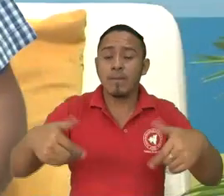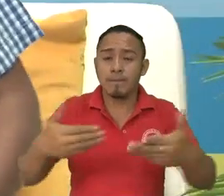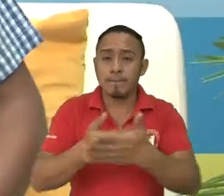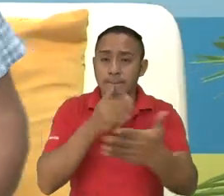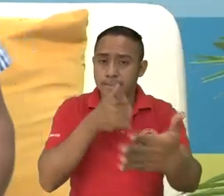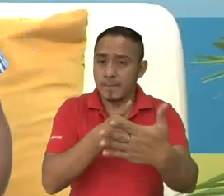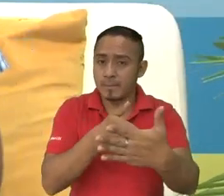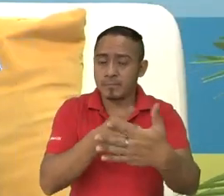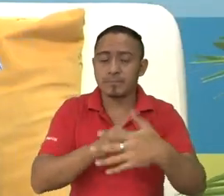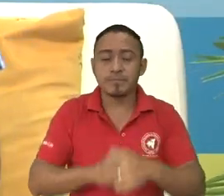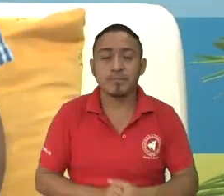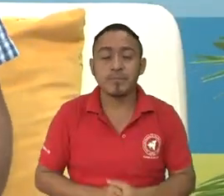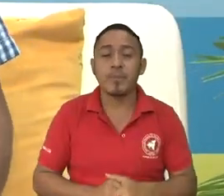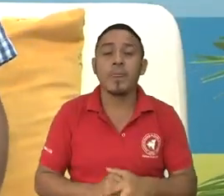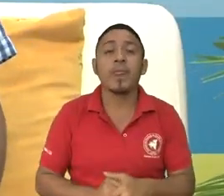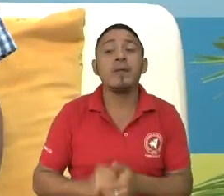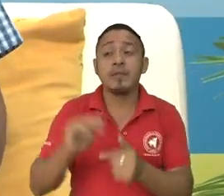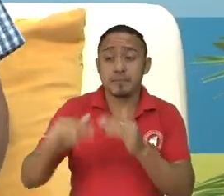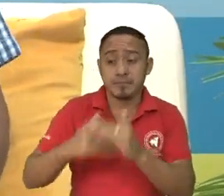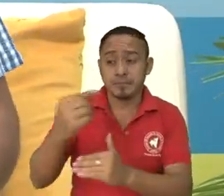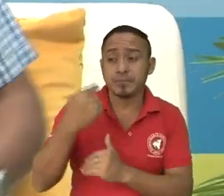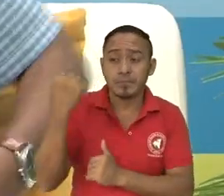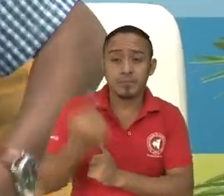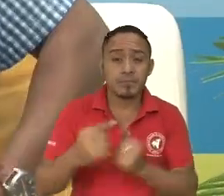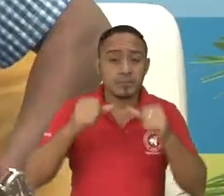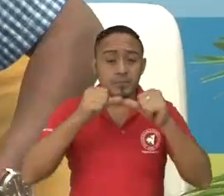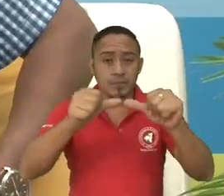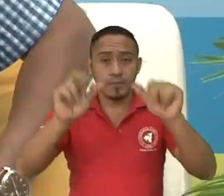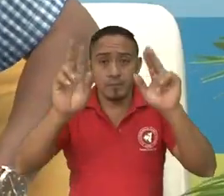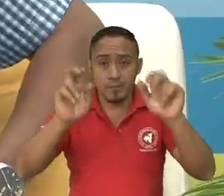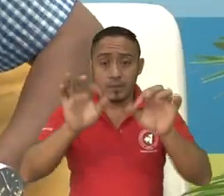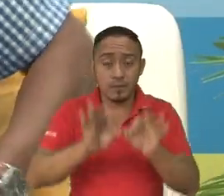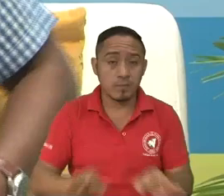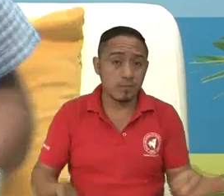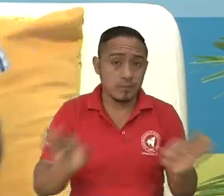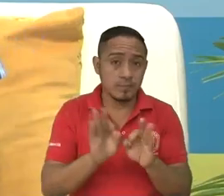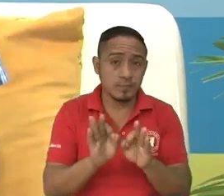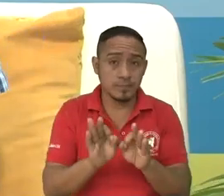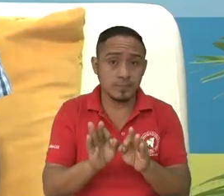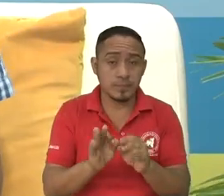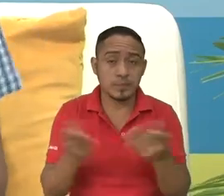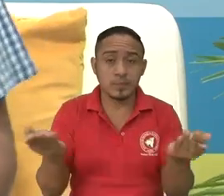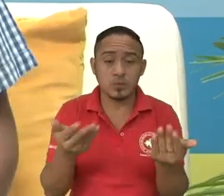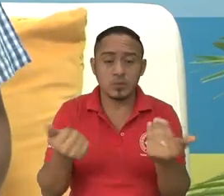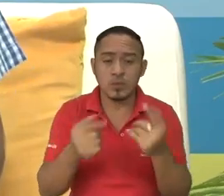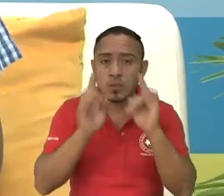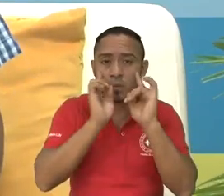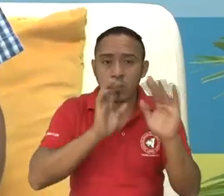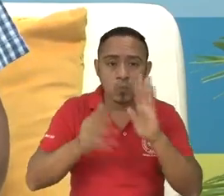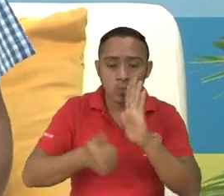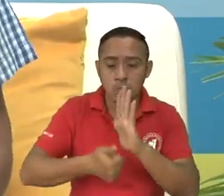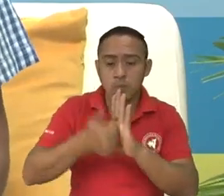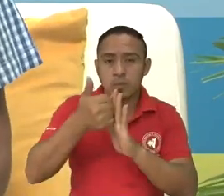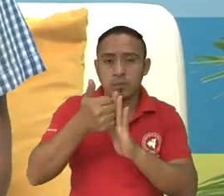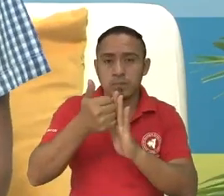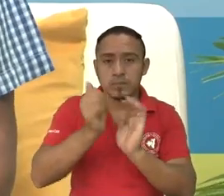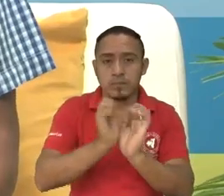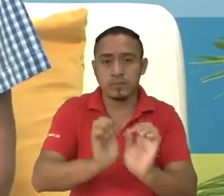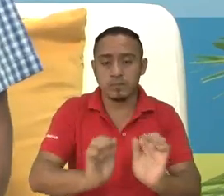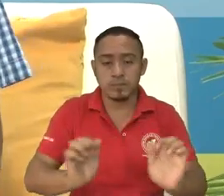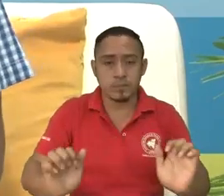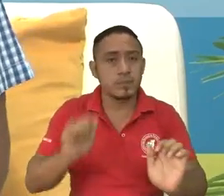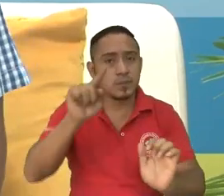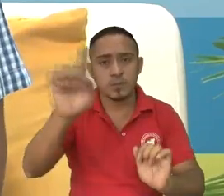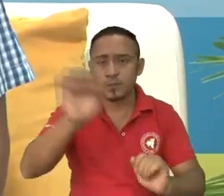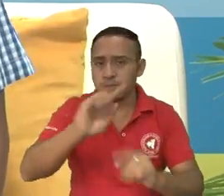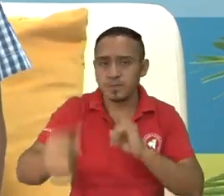pausa, licenciada. Cuando regresemos vamos a seguir hablando de este fundamental tema. Importancia de cuidar la autoestima en la niñez.